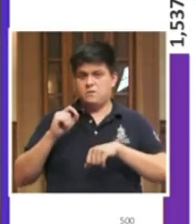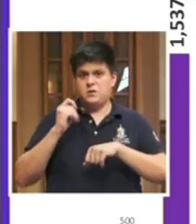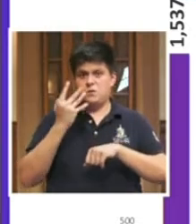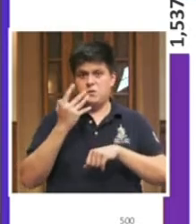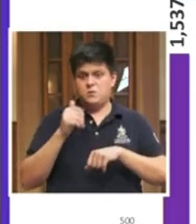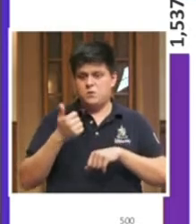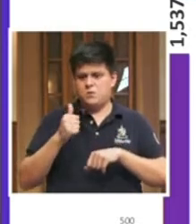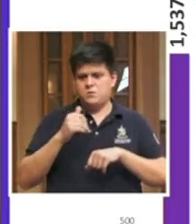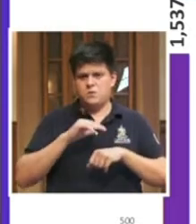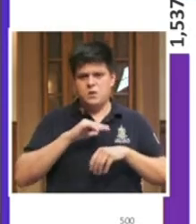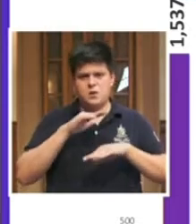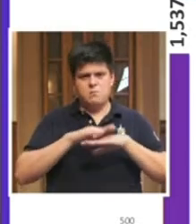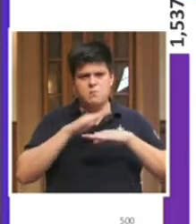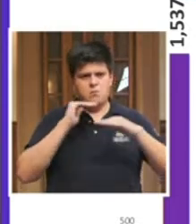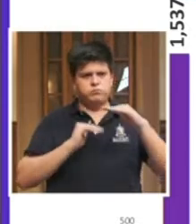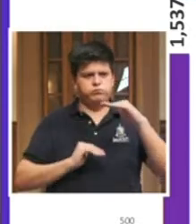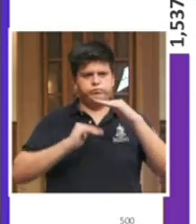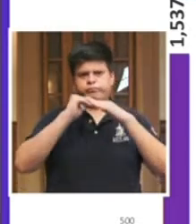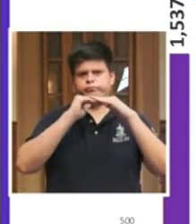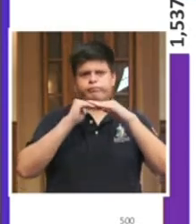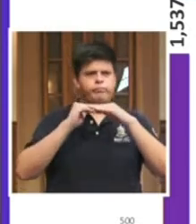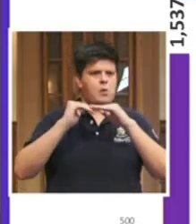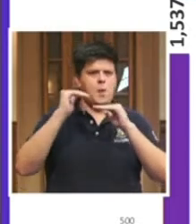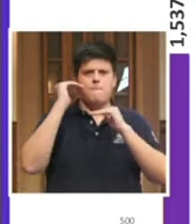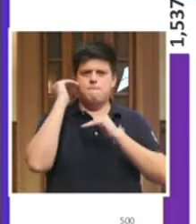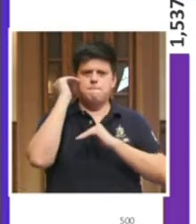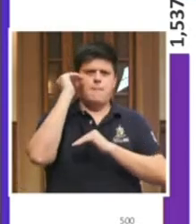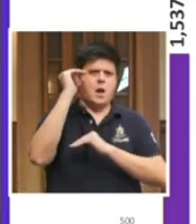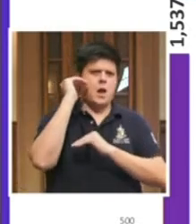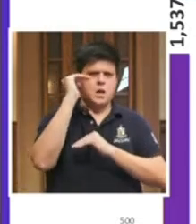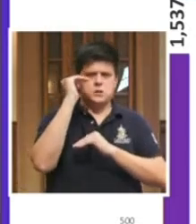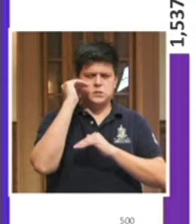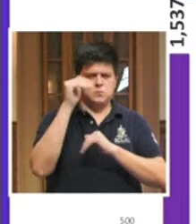tuvimos el pico máximo, se los comenté,